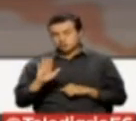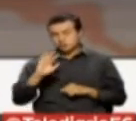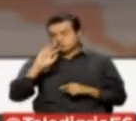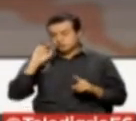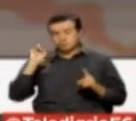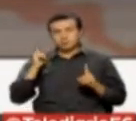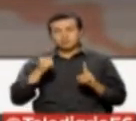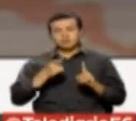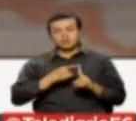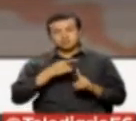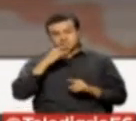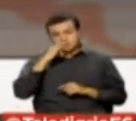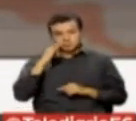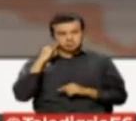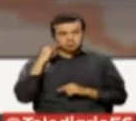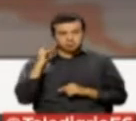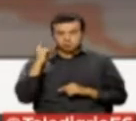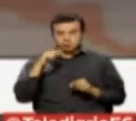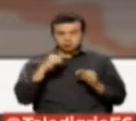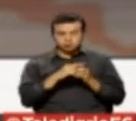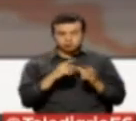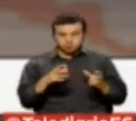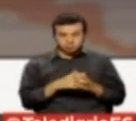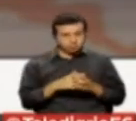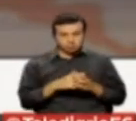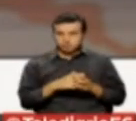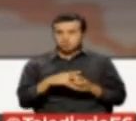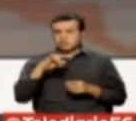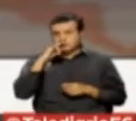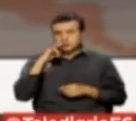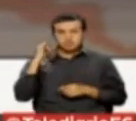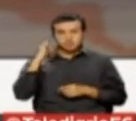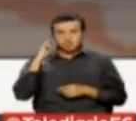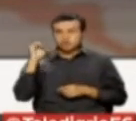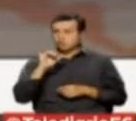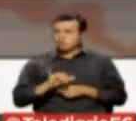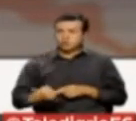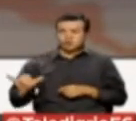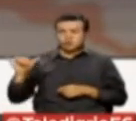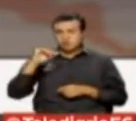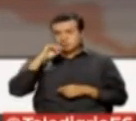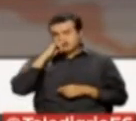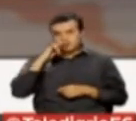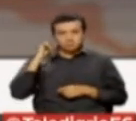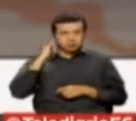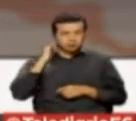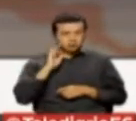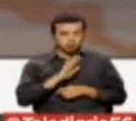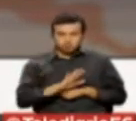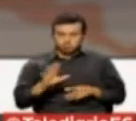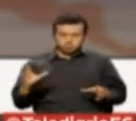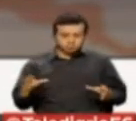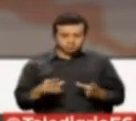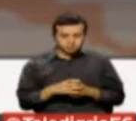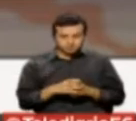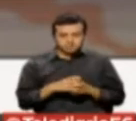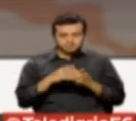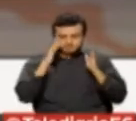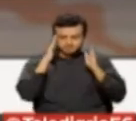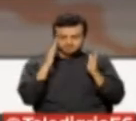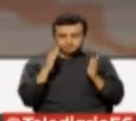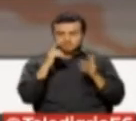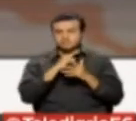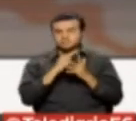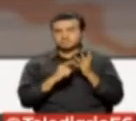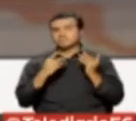primera infancia no pertenece a un sector primera infancia pertenece a la primera infancia necesitamos obviamente una